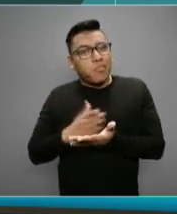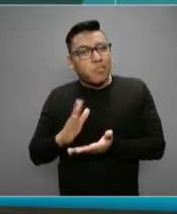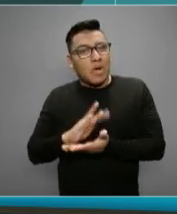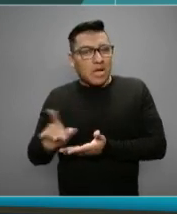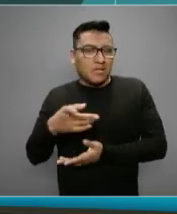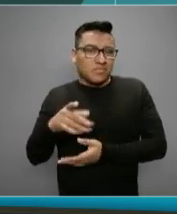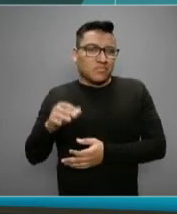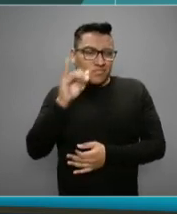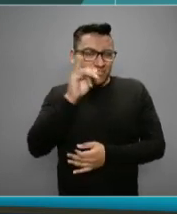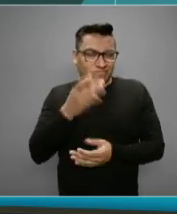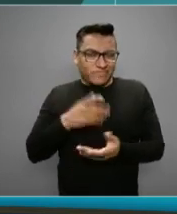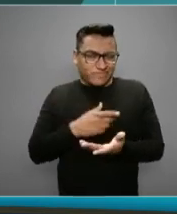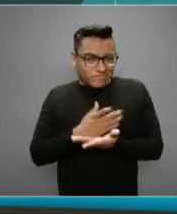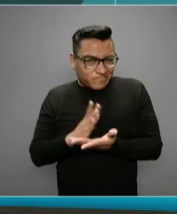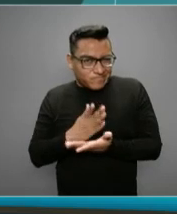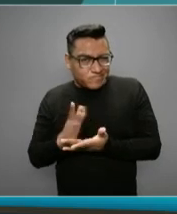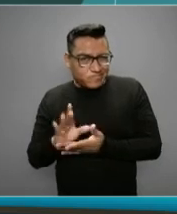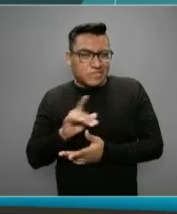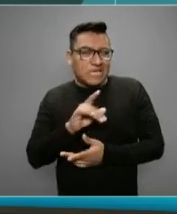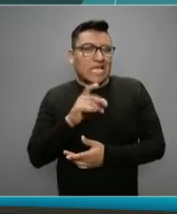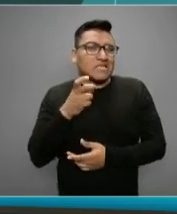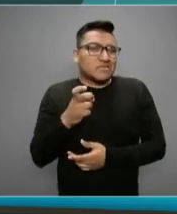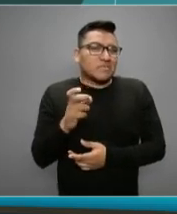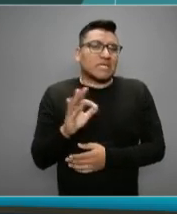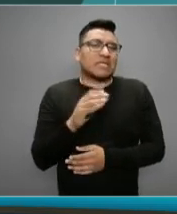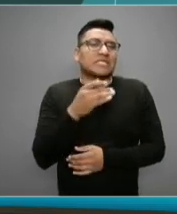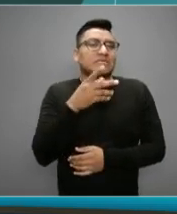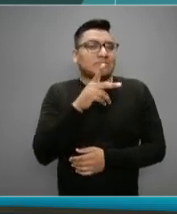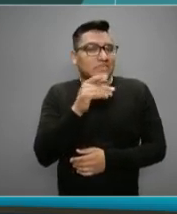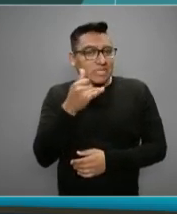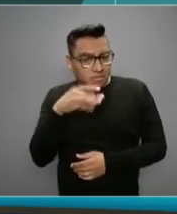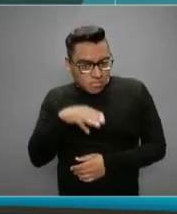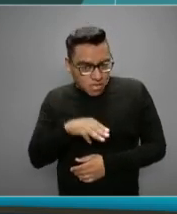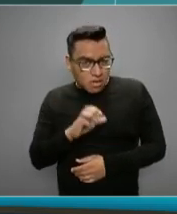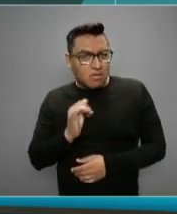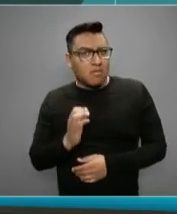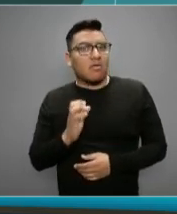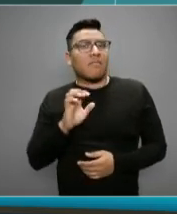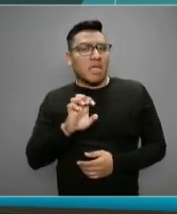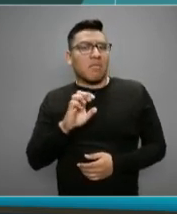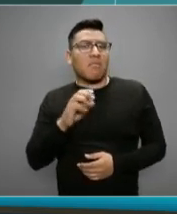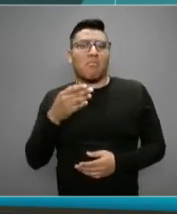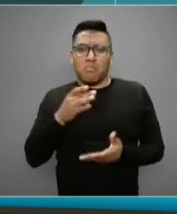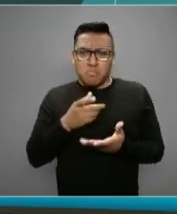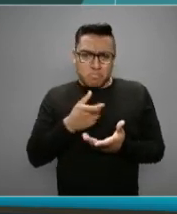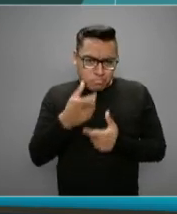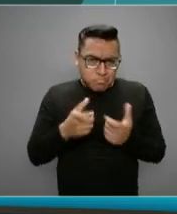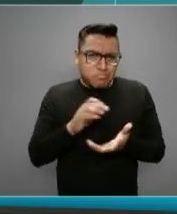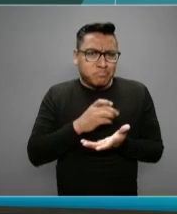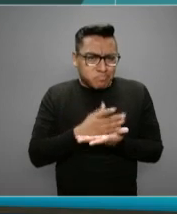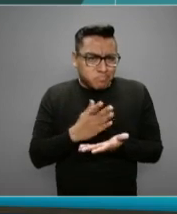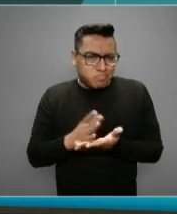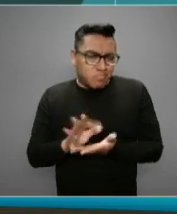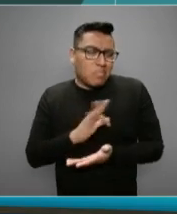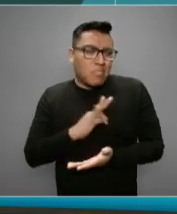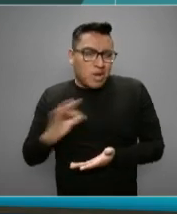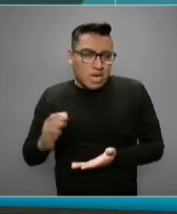va a permitir que muchas pymes puedan seguir al corriente de sus pagos y pasar el bache